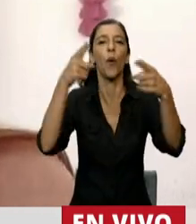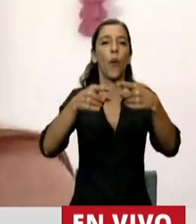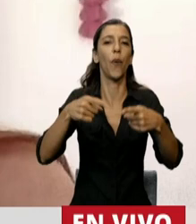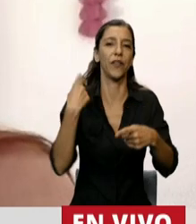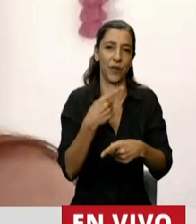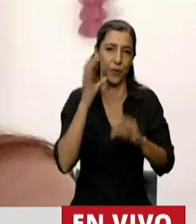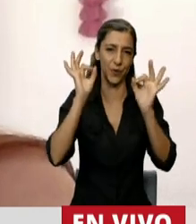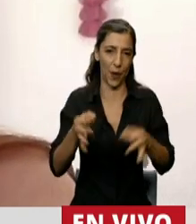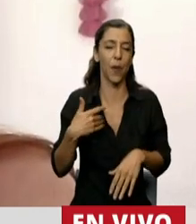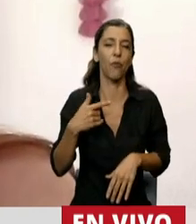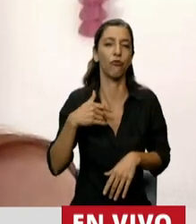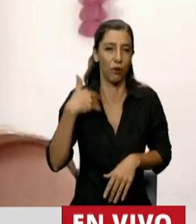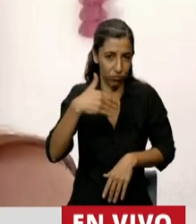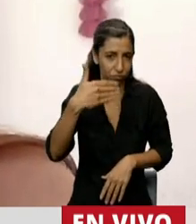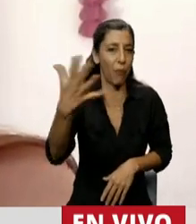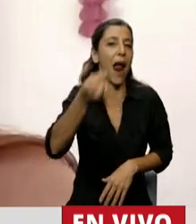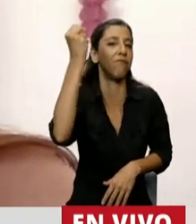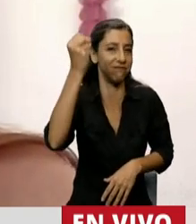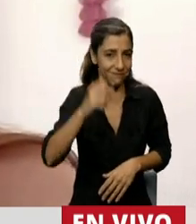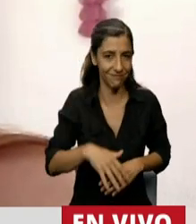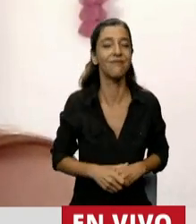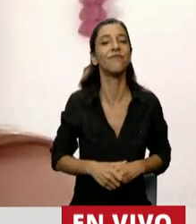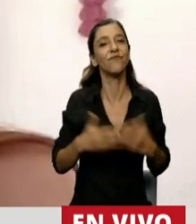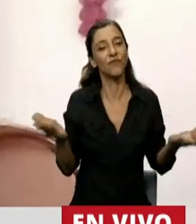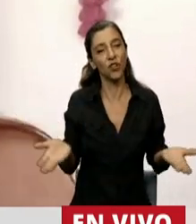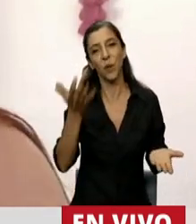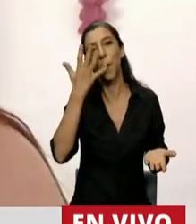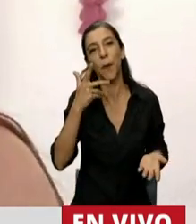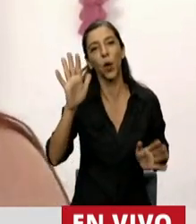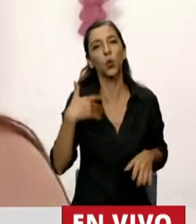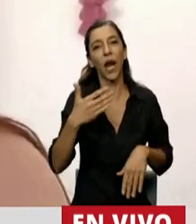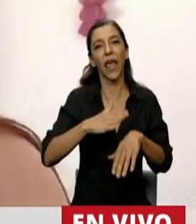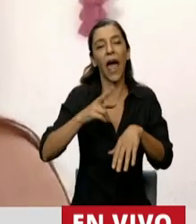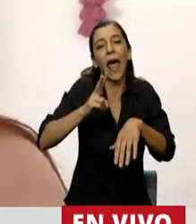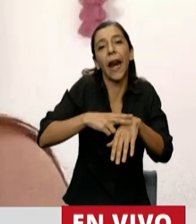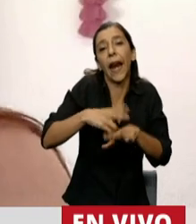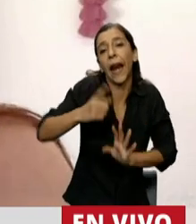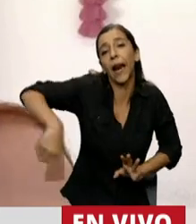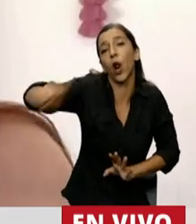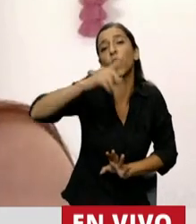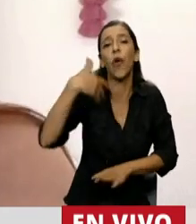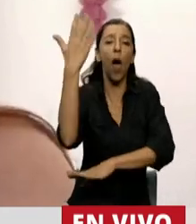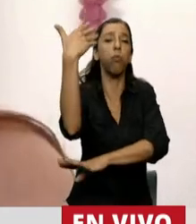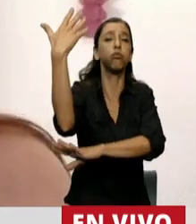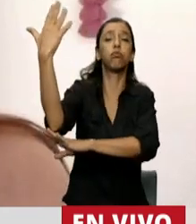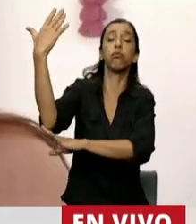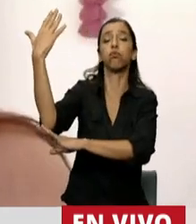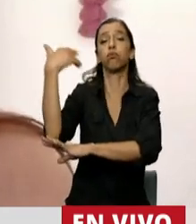ya que recién está arrancando esta larga jornada, lo que me gustaría recomendarles es que en lugar de vociferar